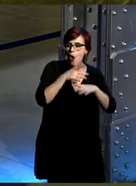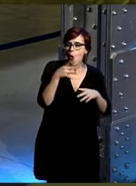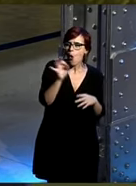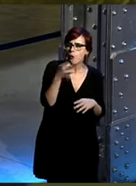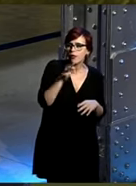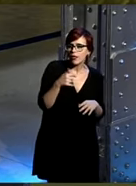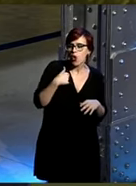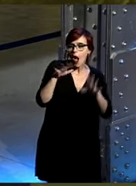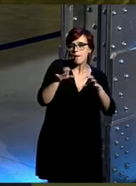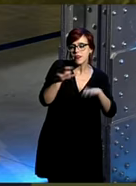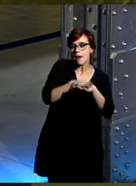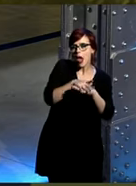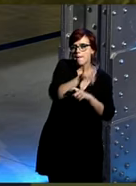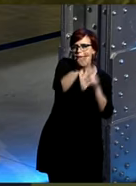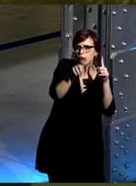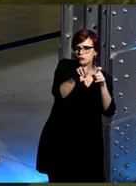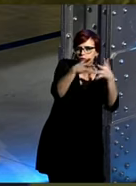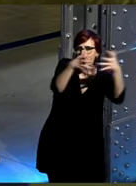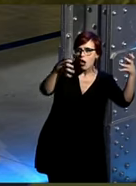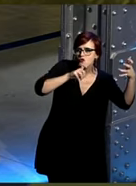preguntas interesantes. En